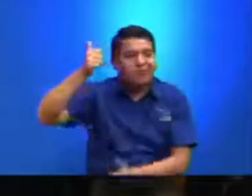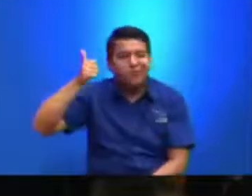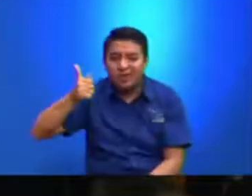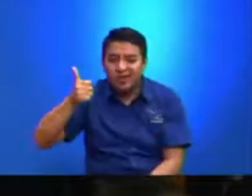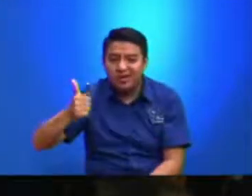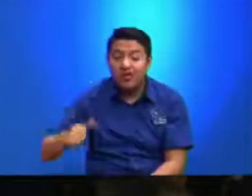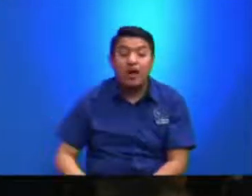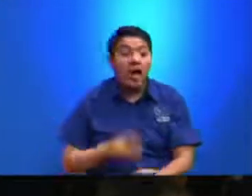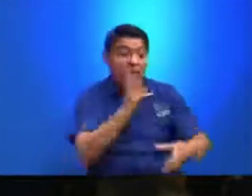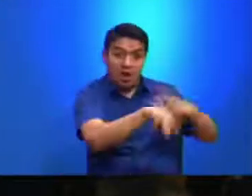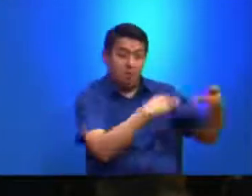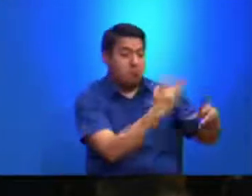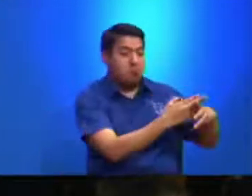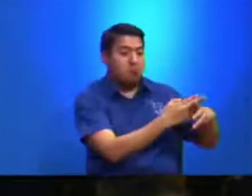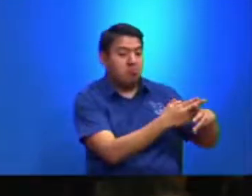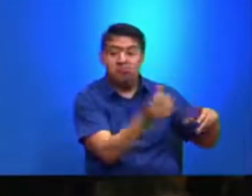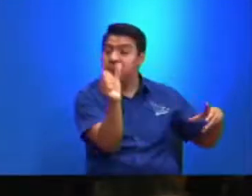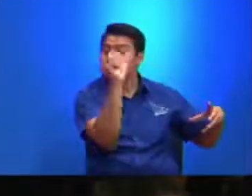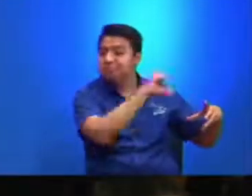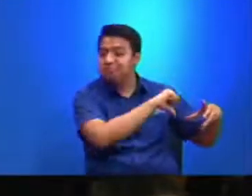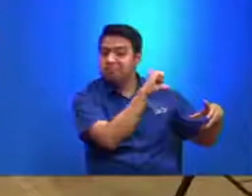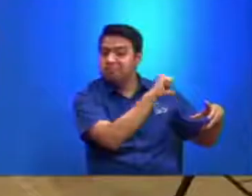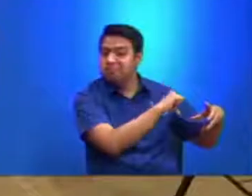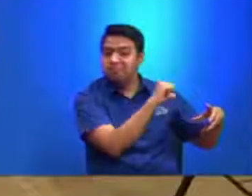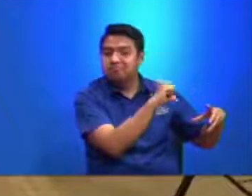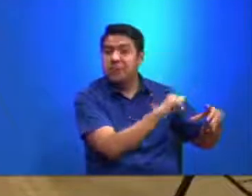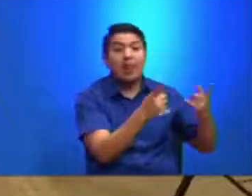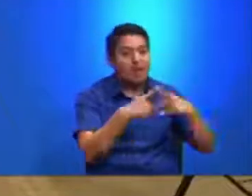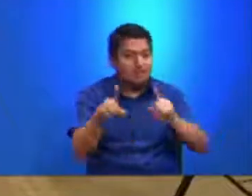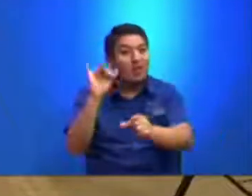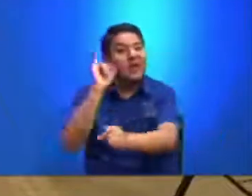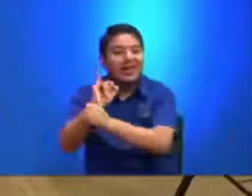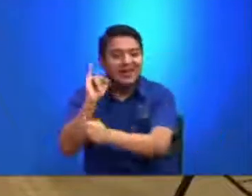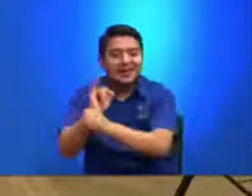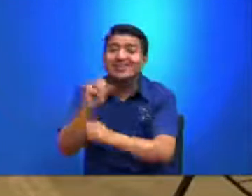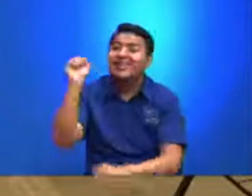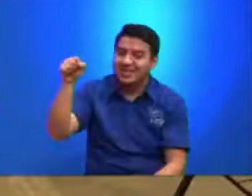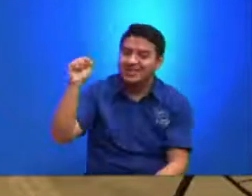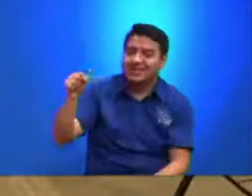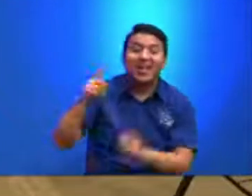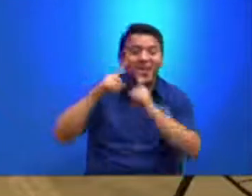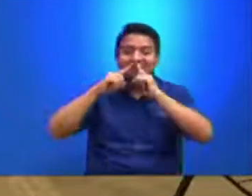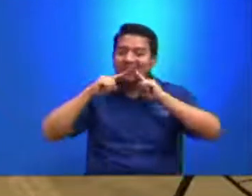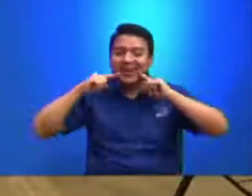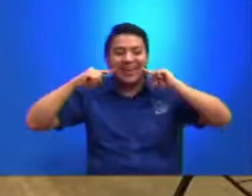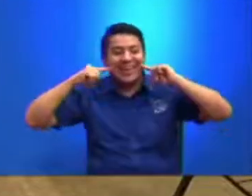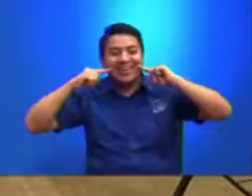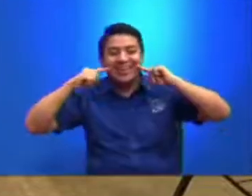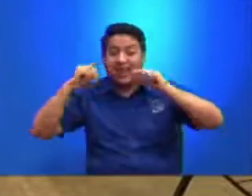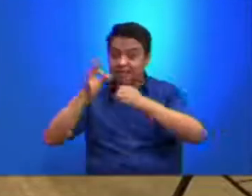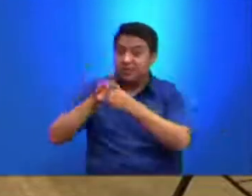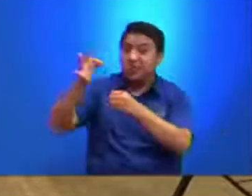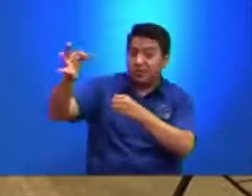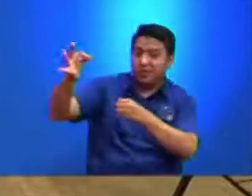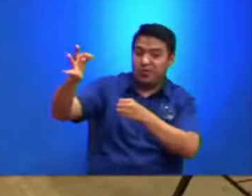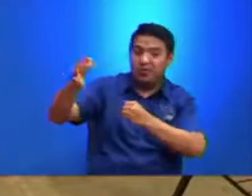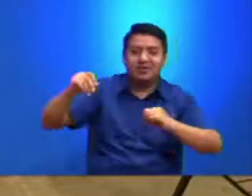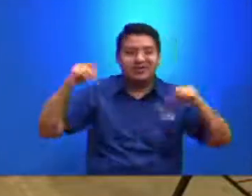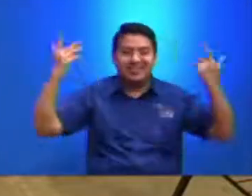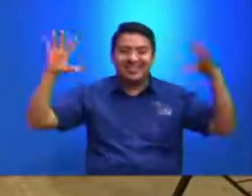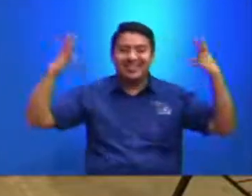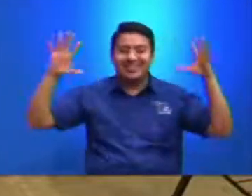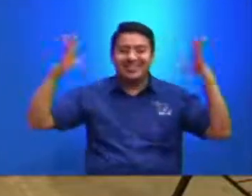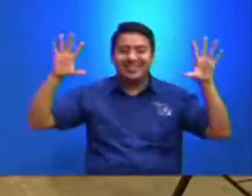auguro buenas cosas, pero a la iglesia sí. Por eso puedes sonreír al futuro. Denle un aplauso bien fuerte.